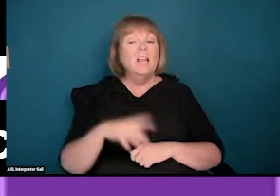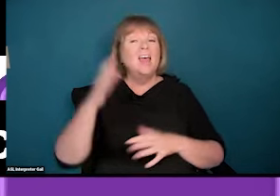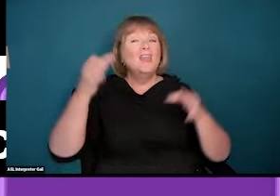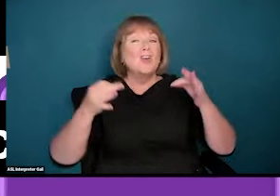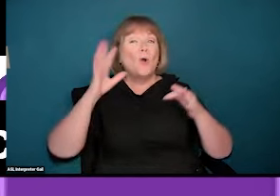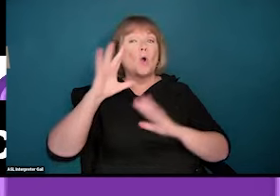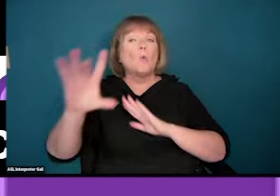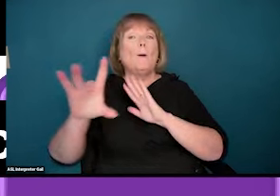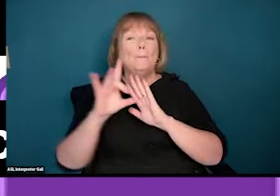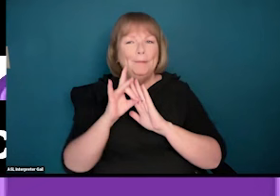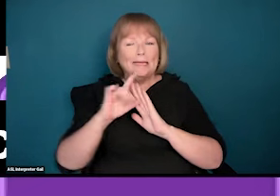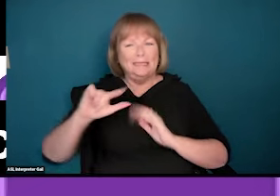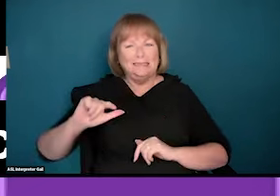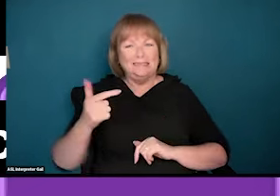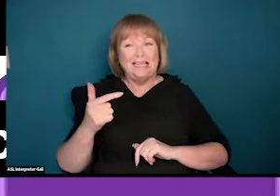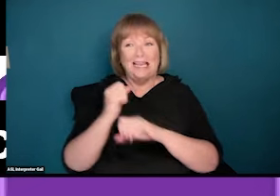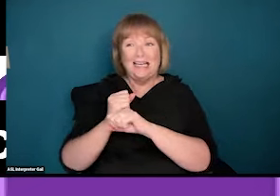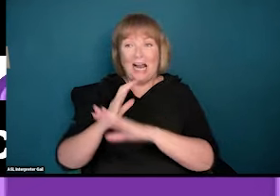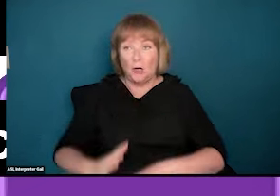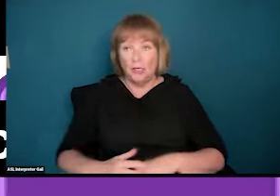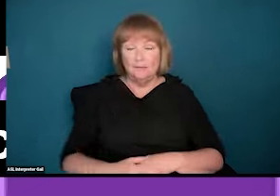conducta de la persona que tomó la custodia. También